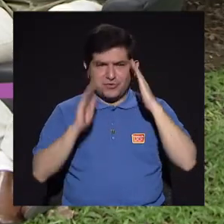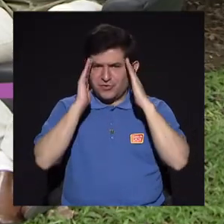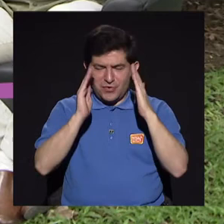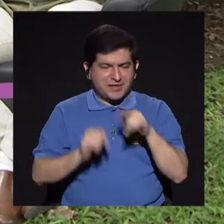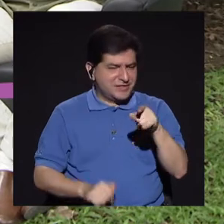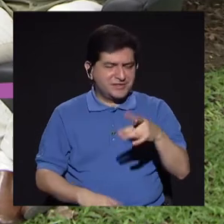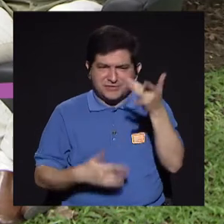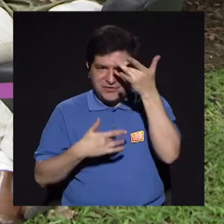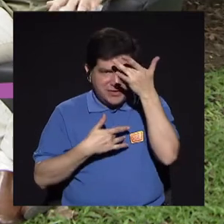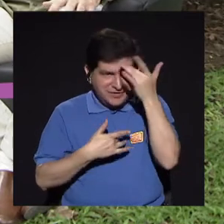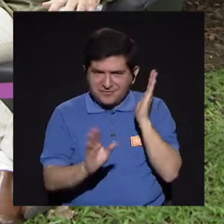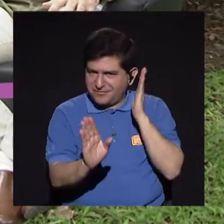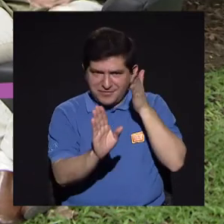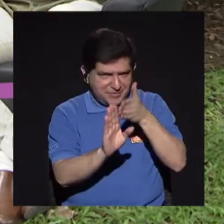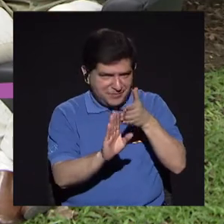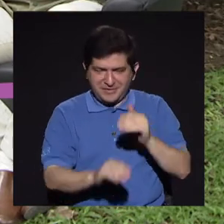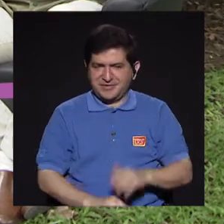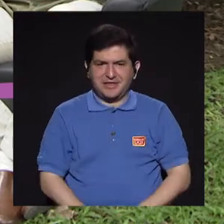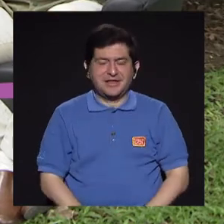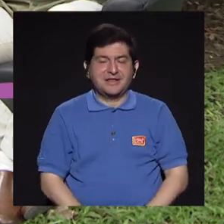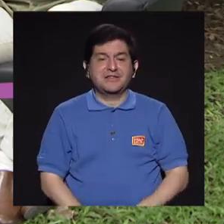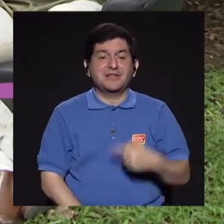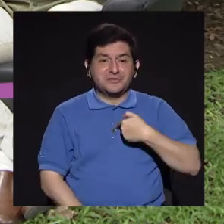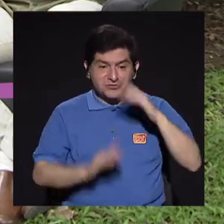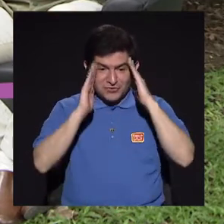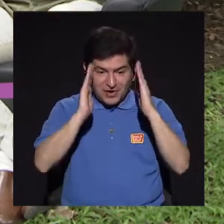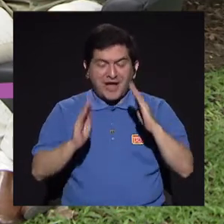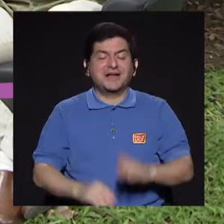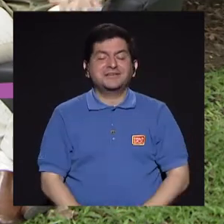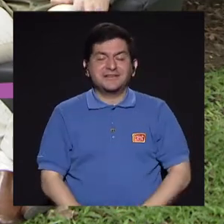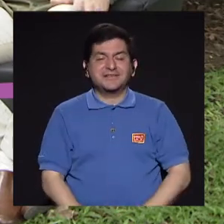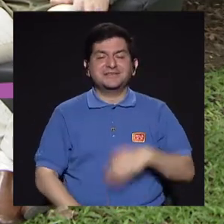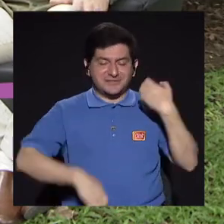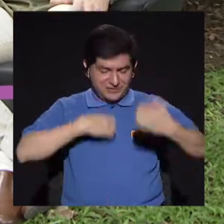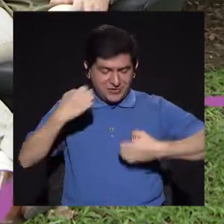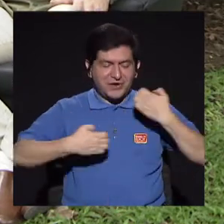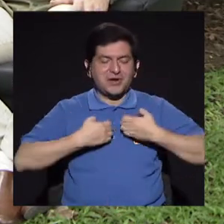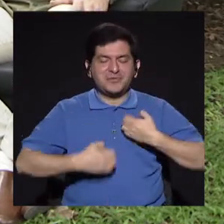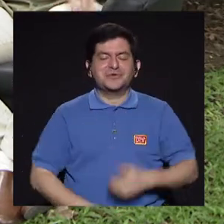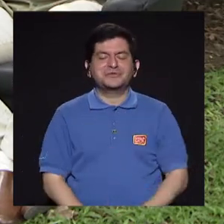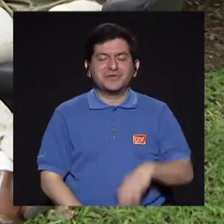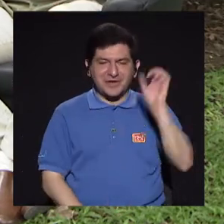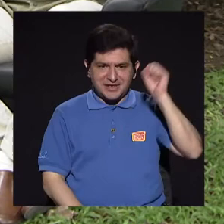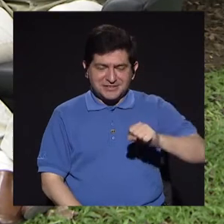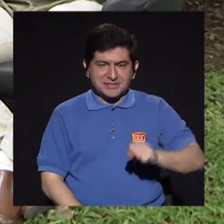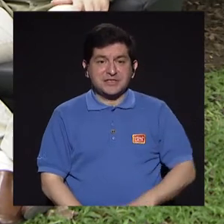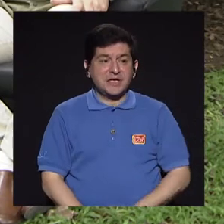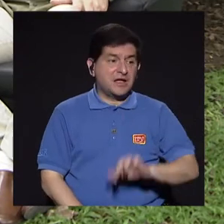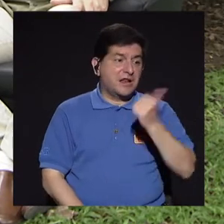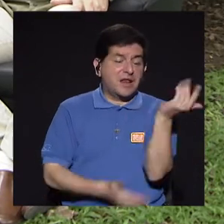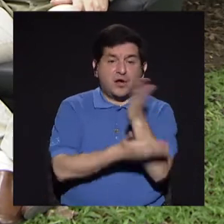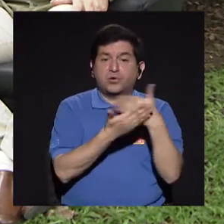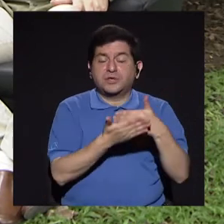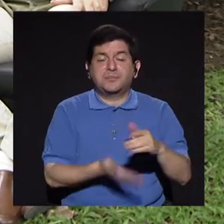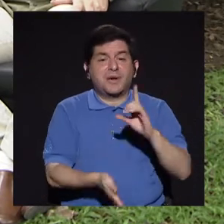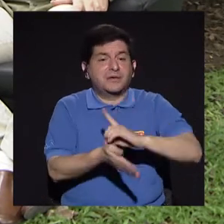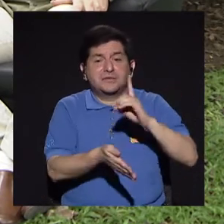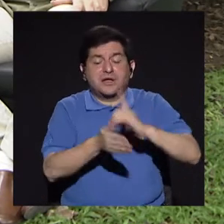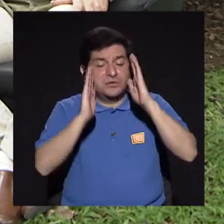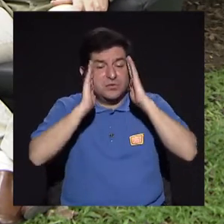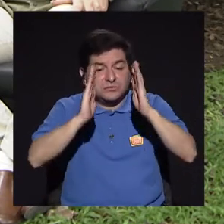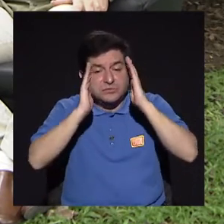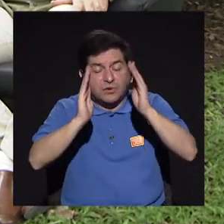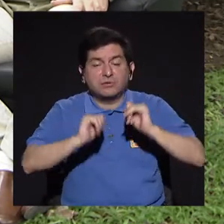yo traté las características emocionales y de personalidad del paciente. La colitis se la trataba su